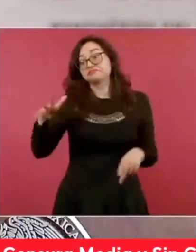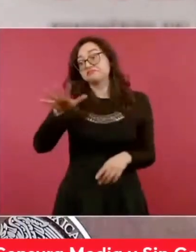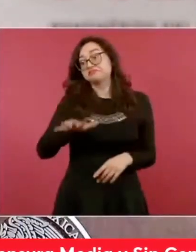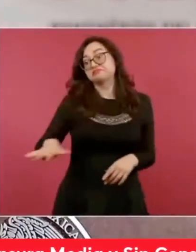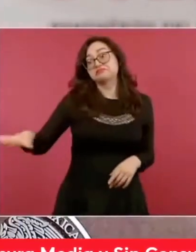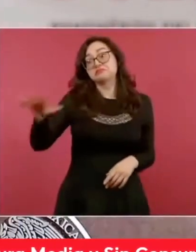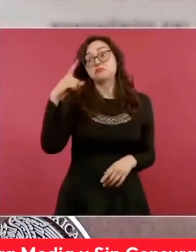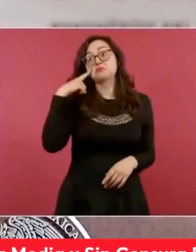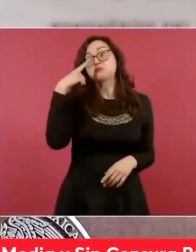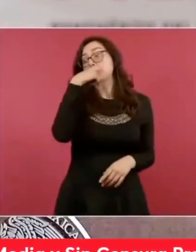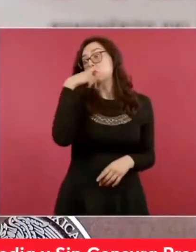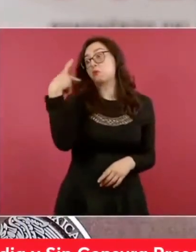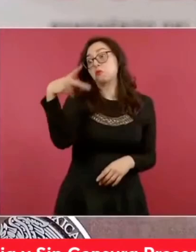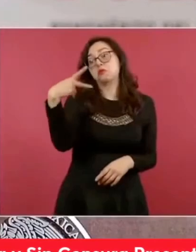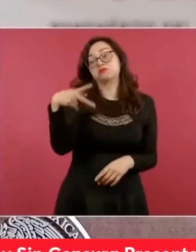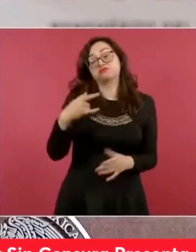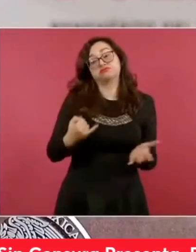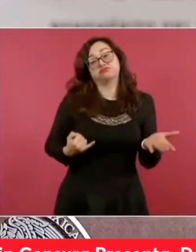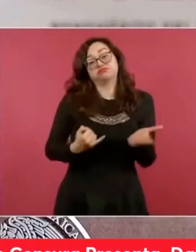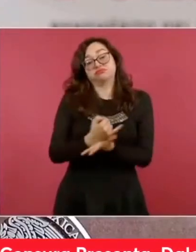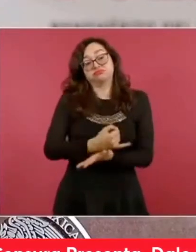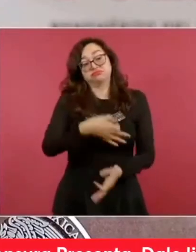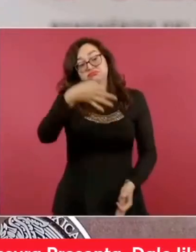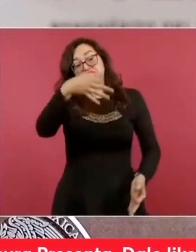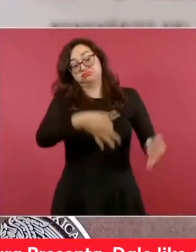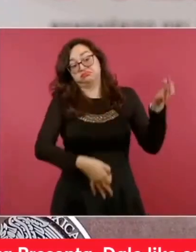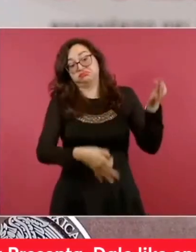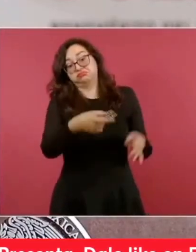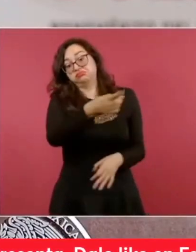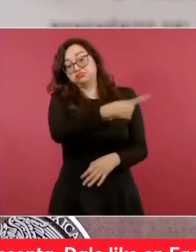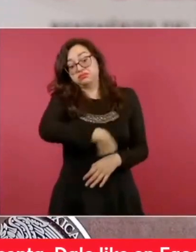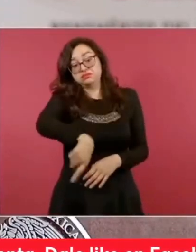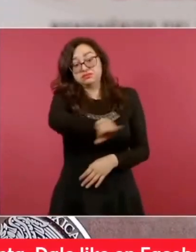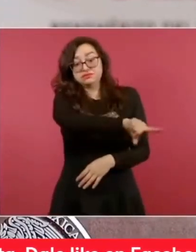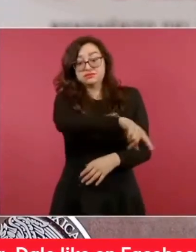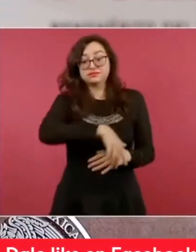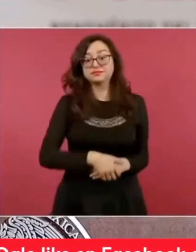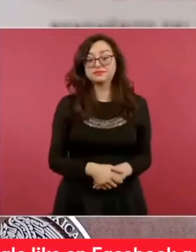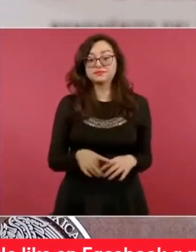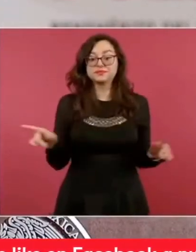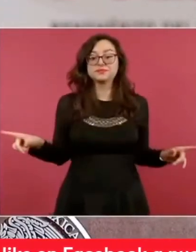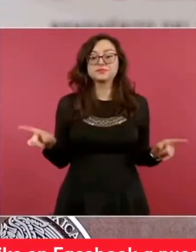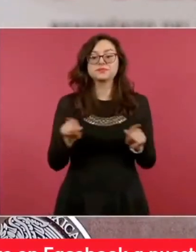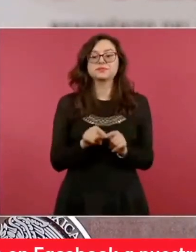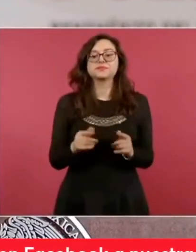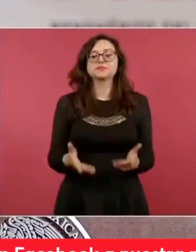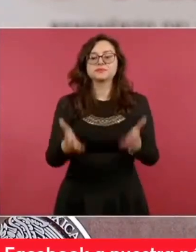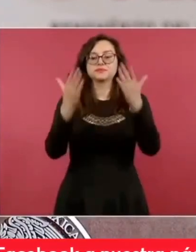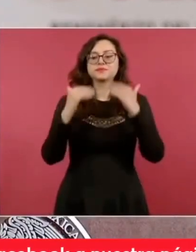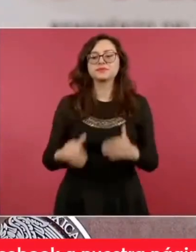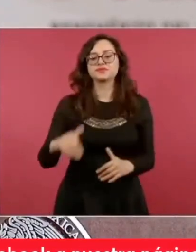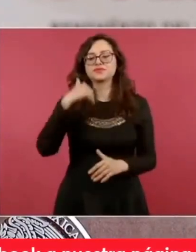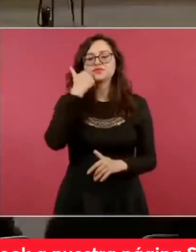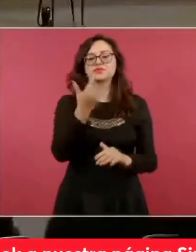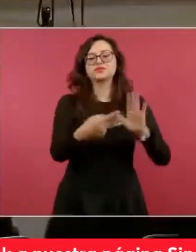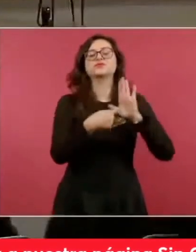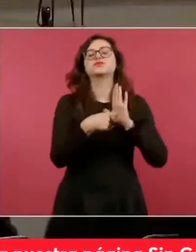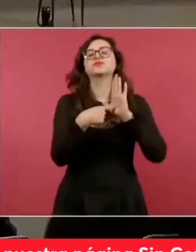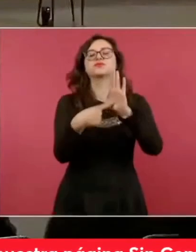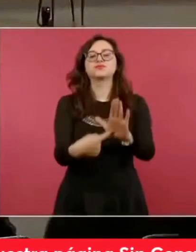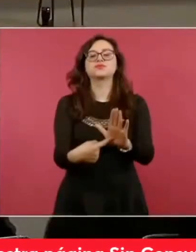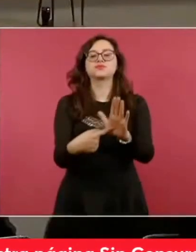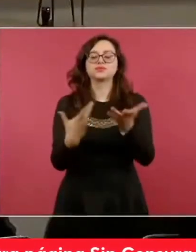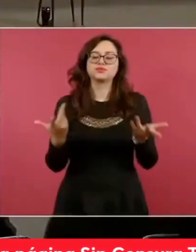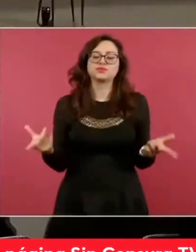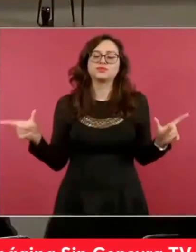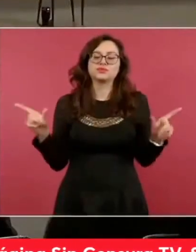aquí el quienes quieren las mentiras, pero vamos a presentar un pequeño botón de muestra en ya